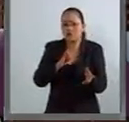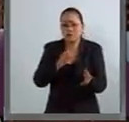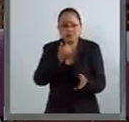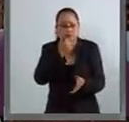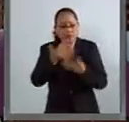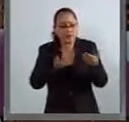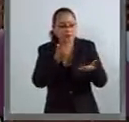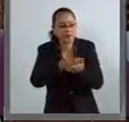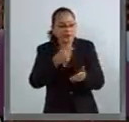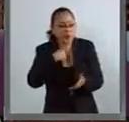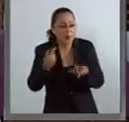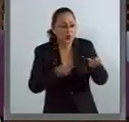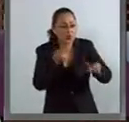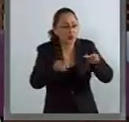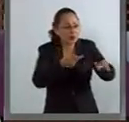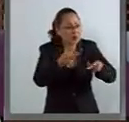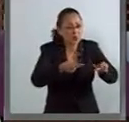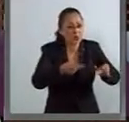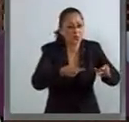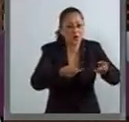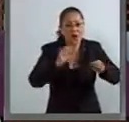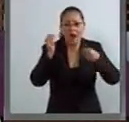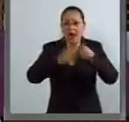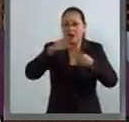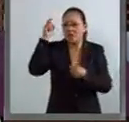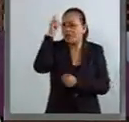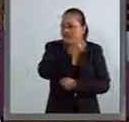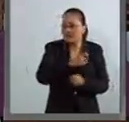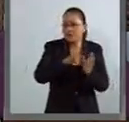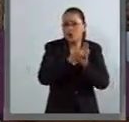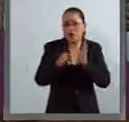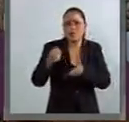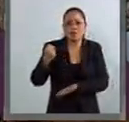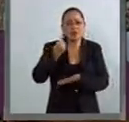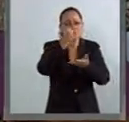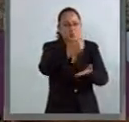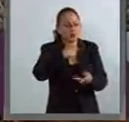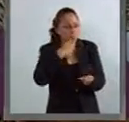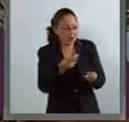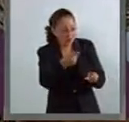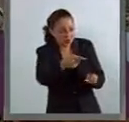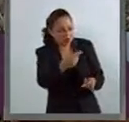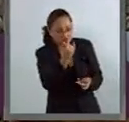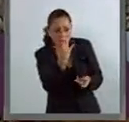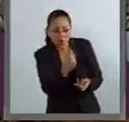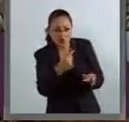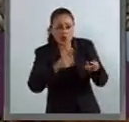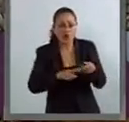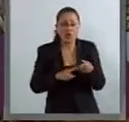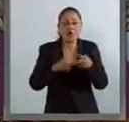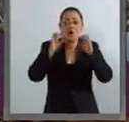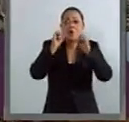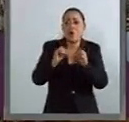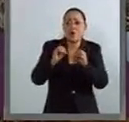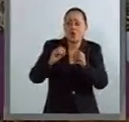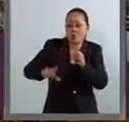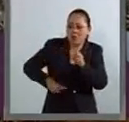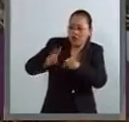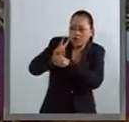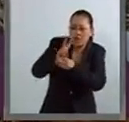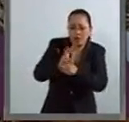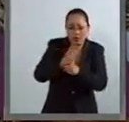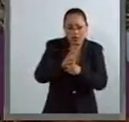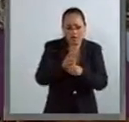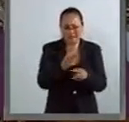voy a venir a consultar cosas tan técnicas, tan difíciles como el presupuesto, como la supervisión del gobierno, etcétera.